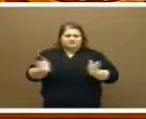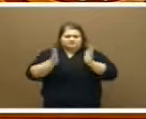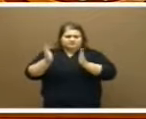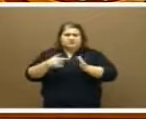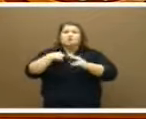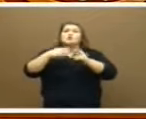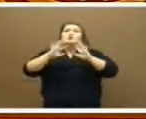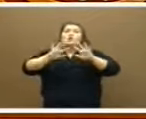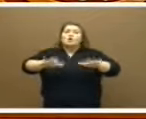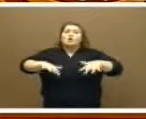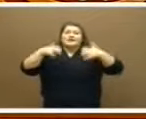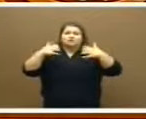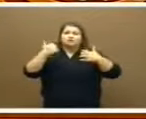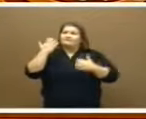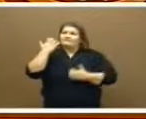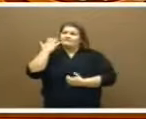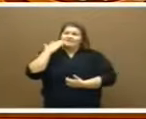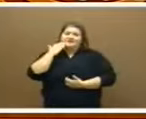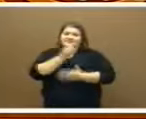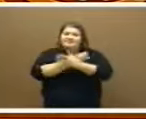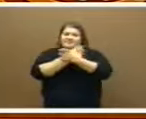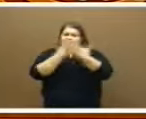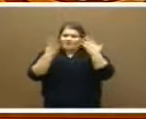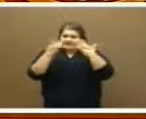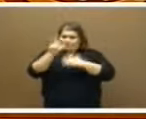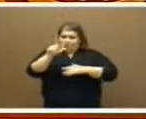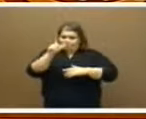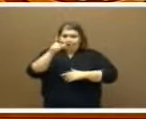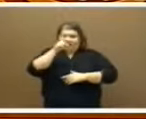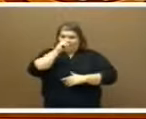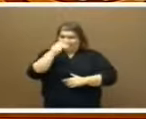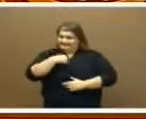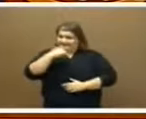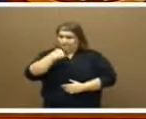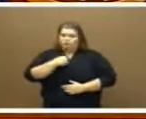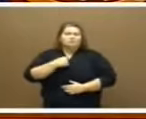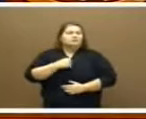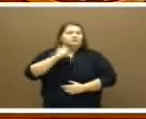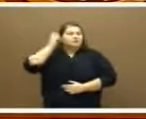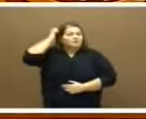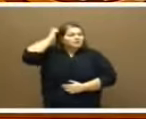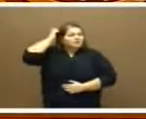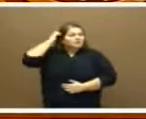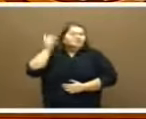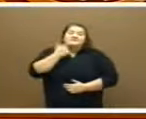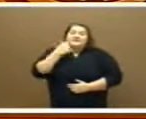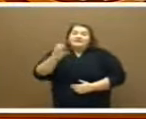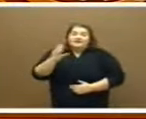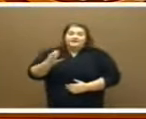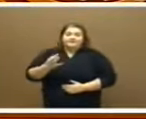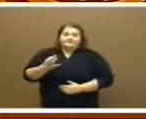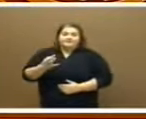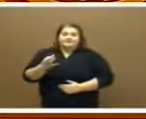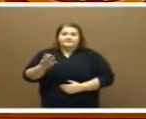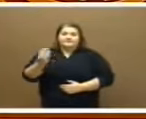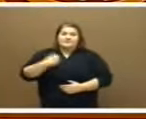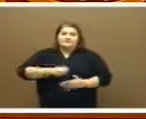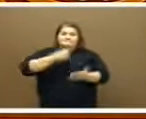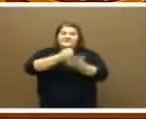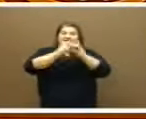Congreso de los Diputados de fecha 19 de julio del mismo año, entre otras cosas, supuso la eliminación de la